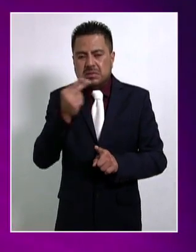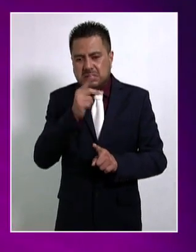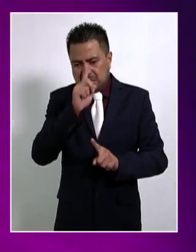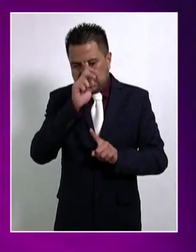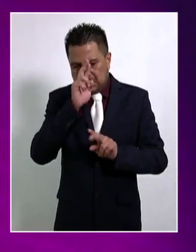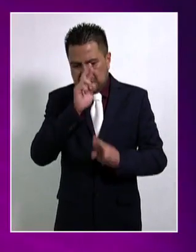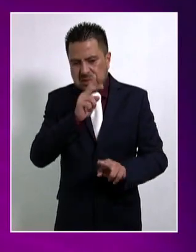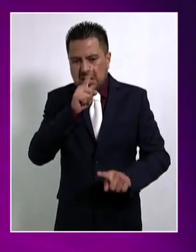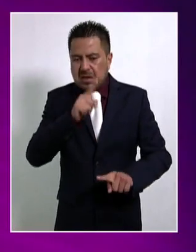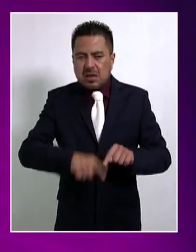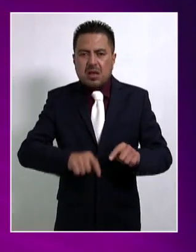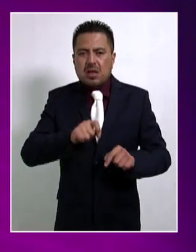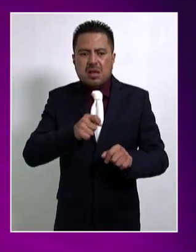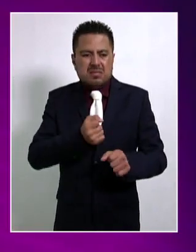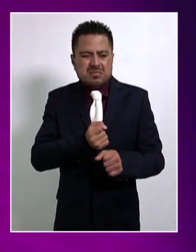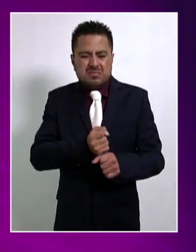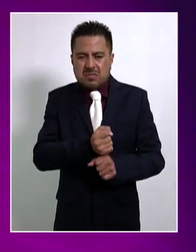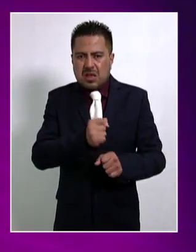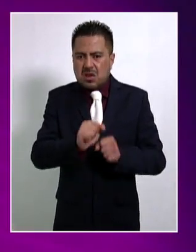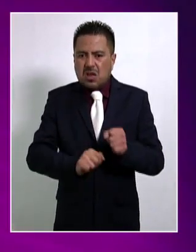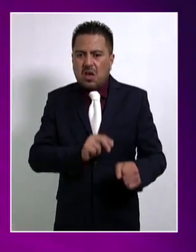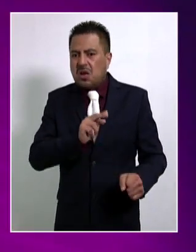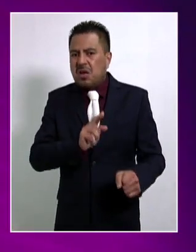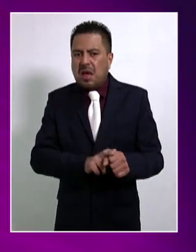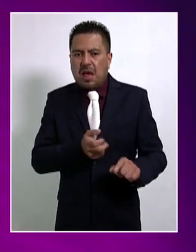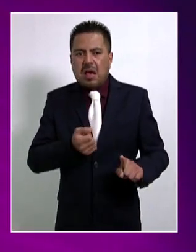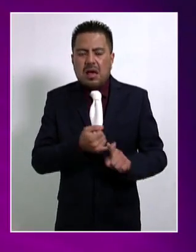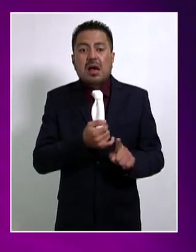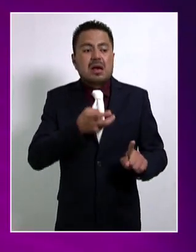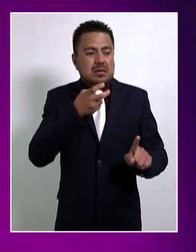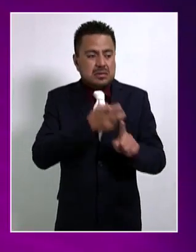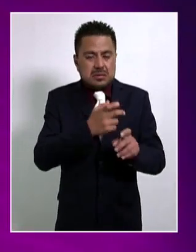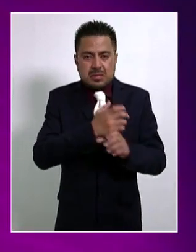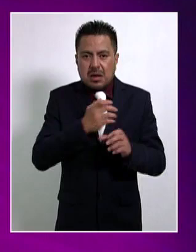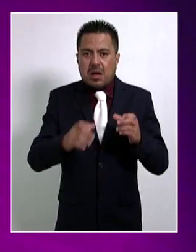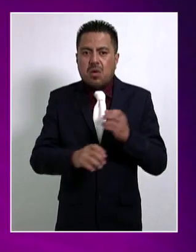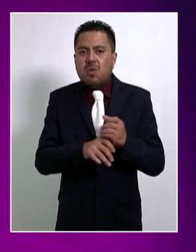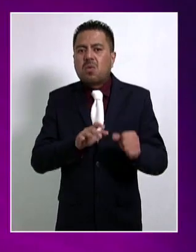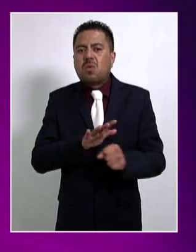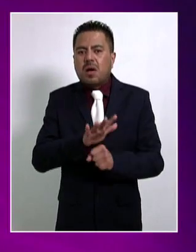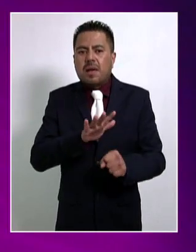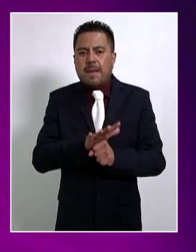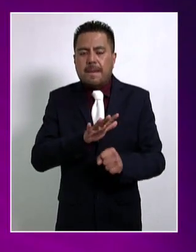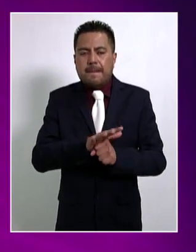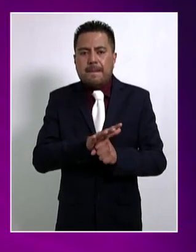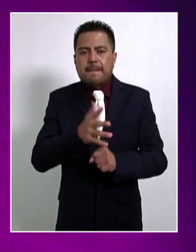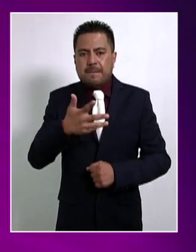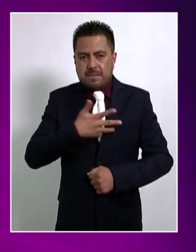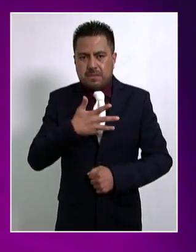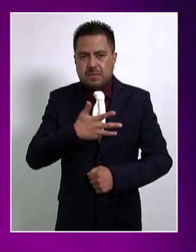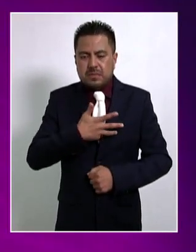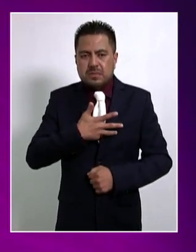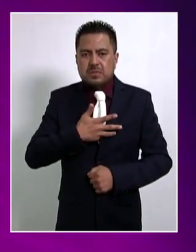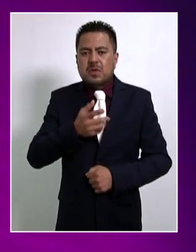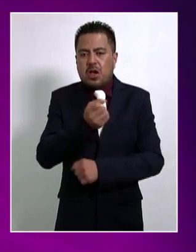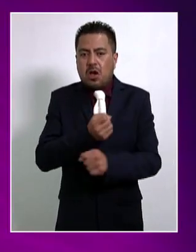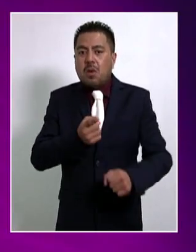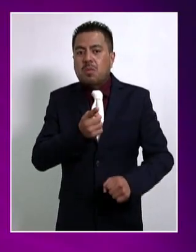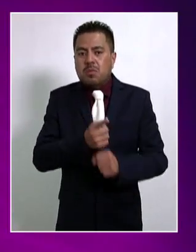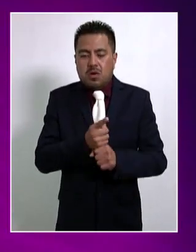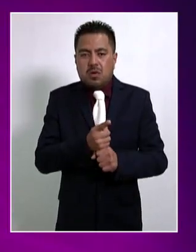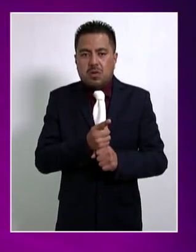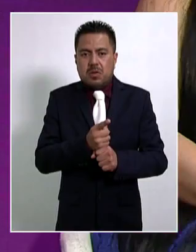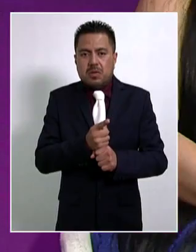violencia normalizada, a ese acto en el cual tienes la